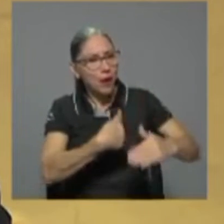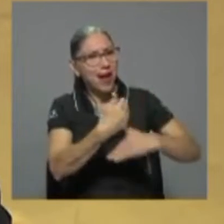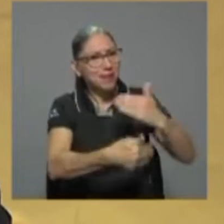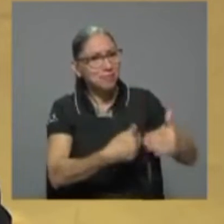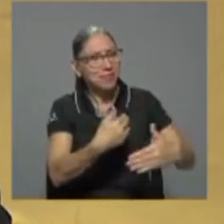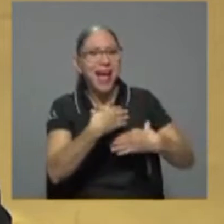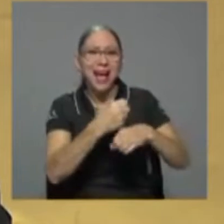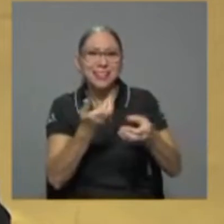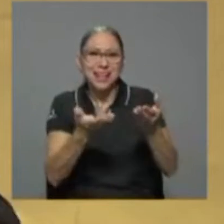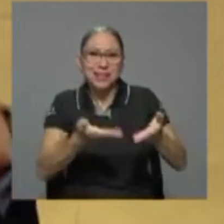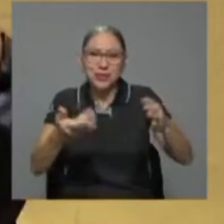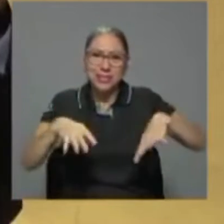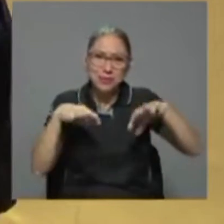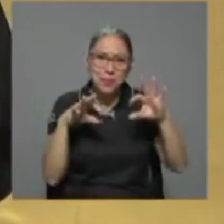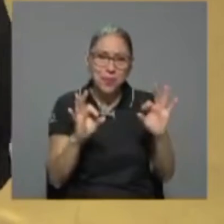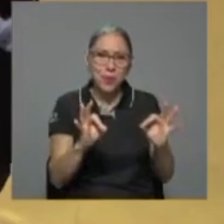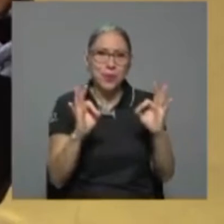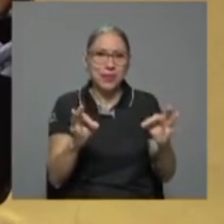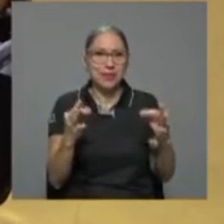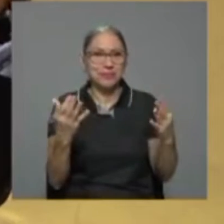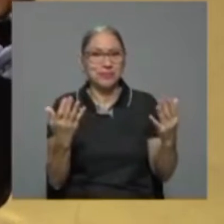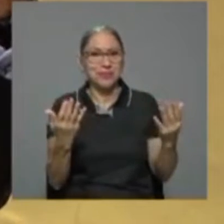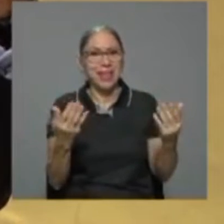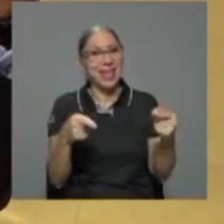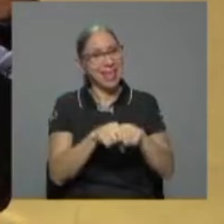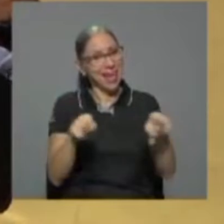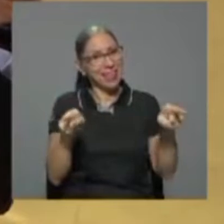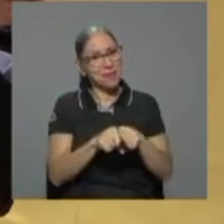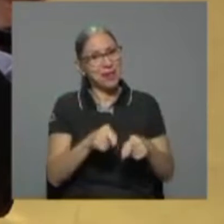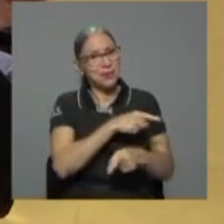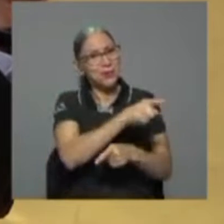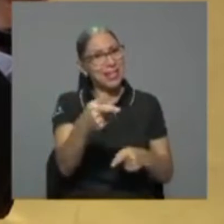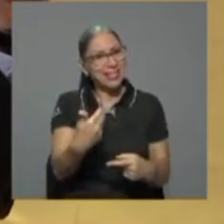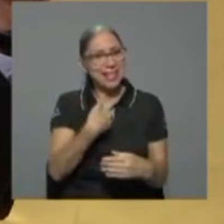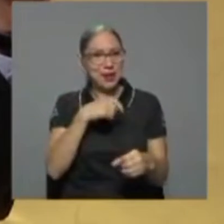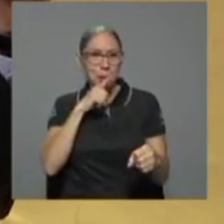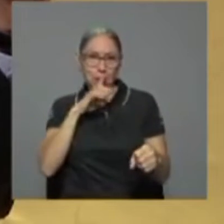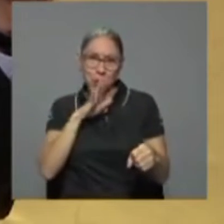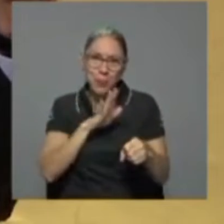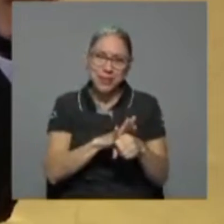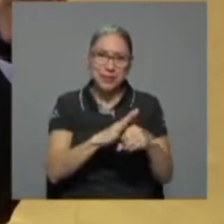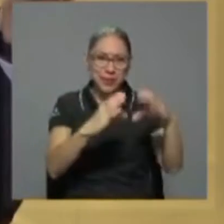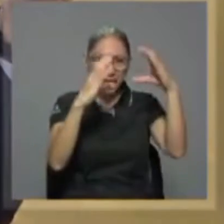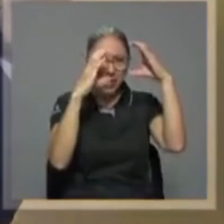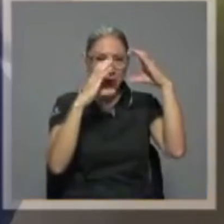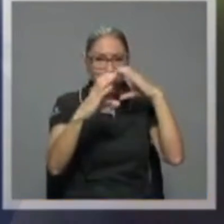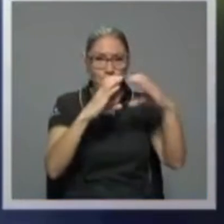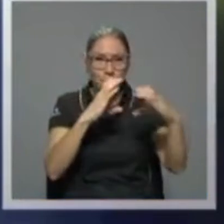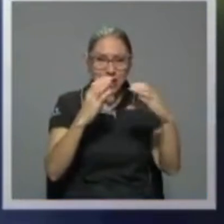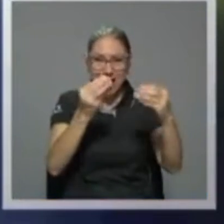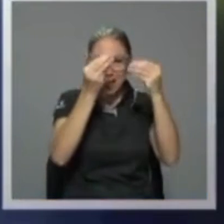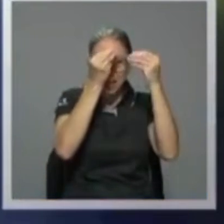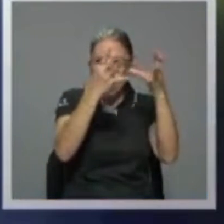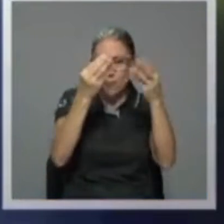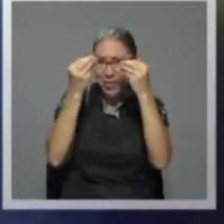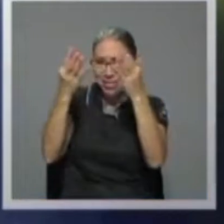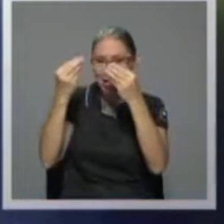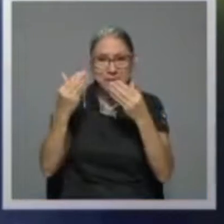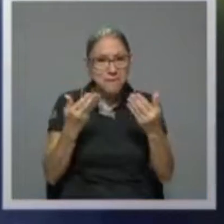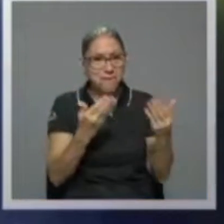Hacen las cosas muy bien y además tienen ese compromiso de comunicar y de ofrecer información, y eso,